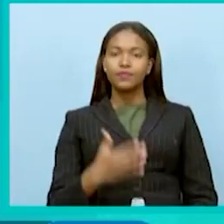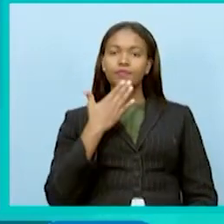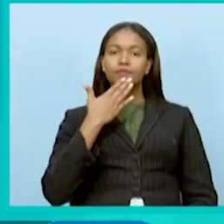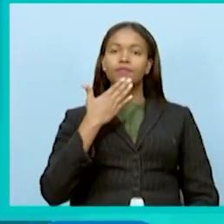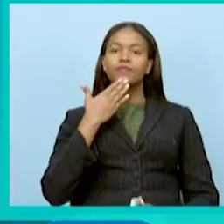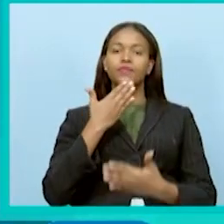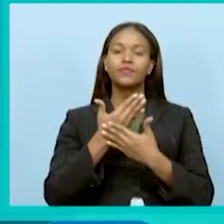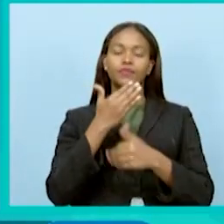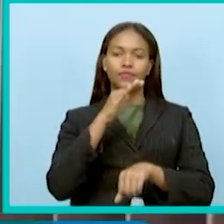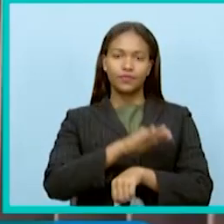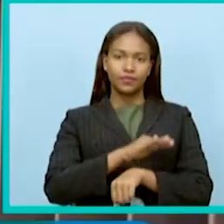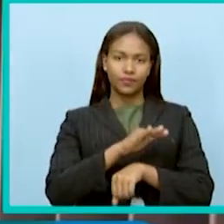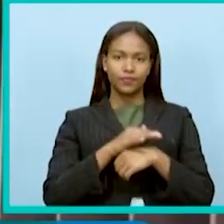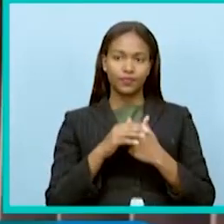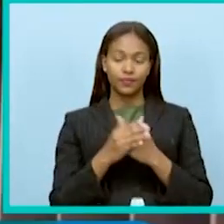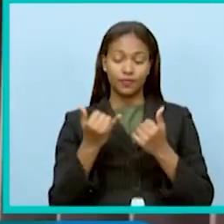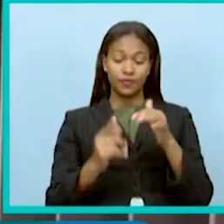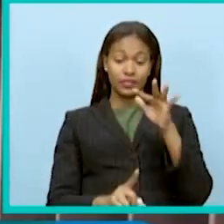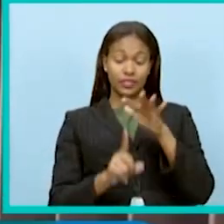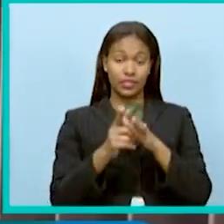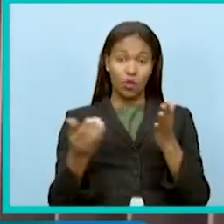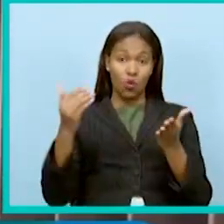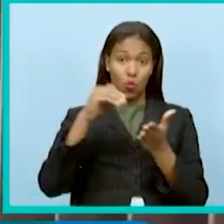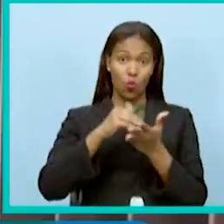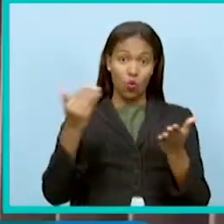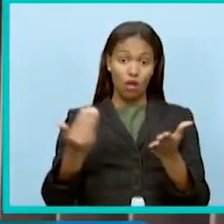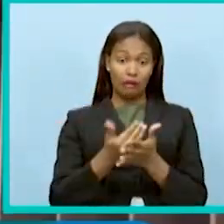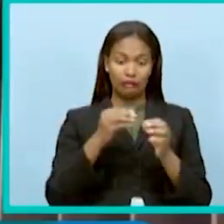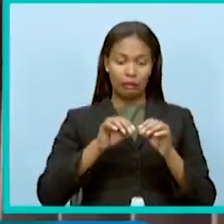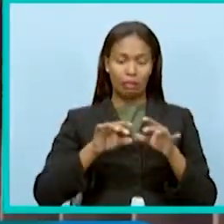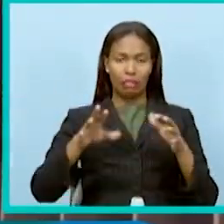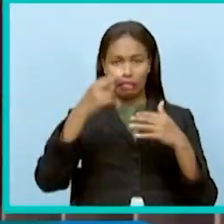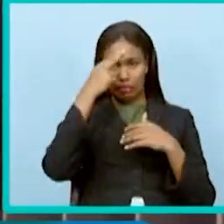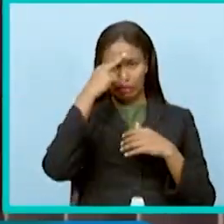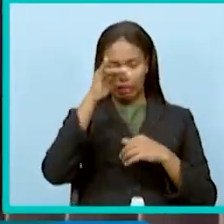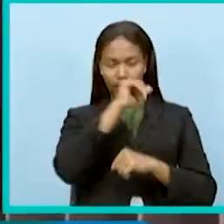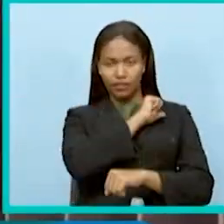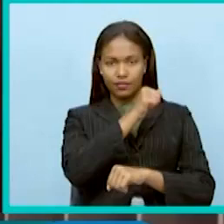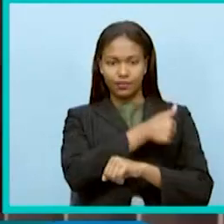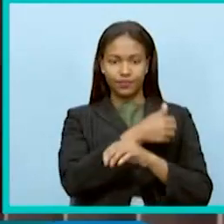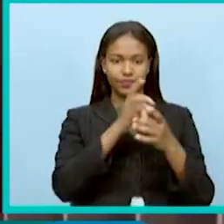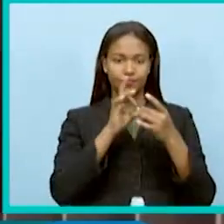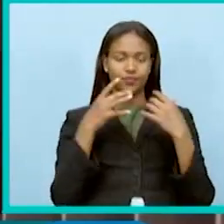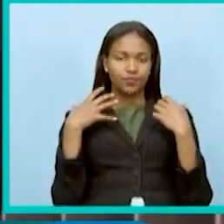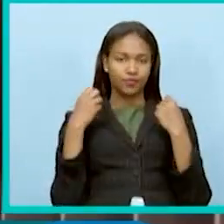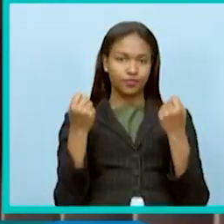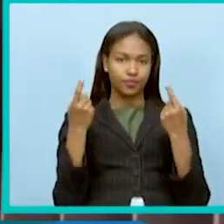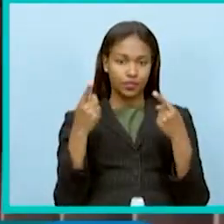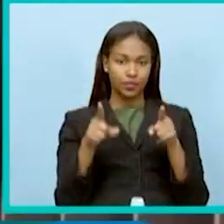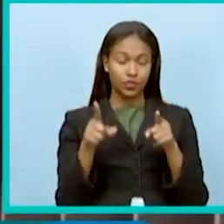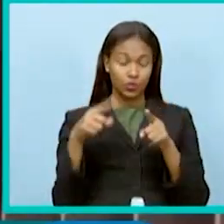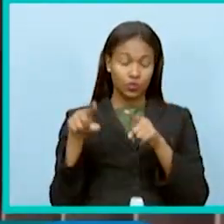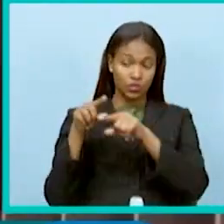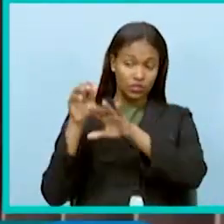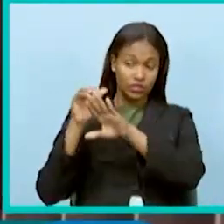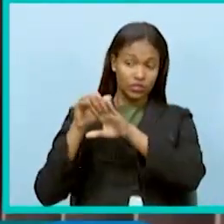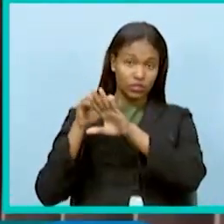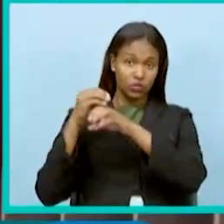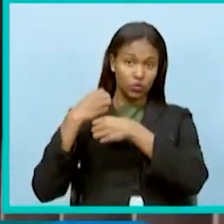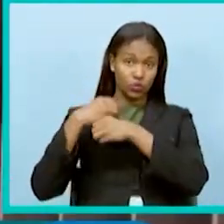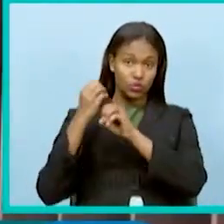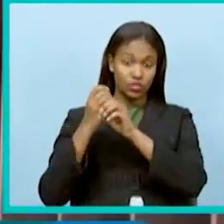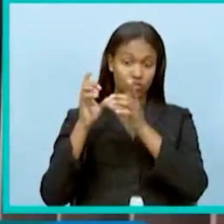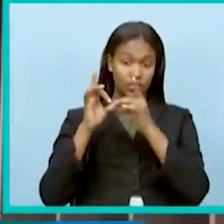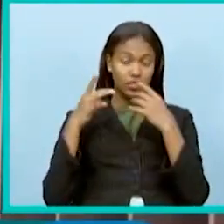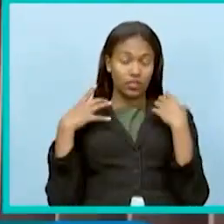tardes. Efectivamente, ante este nuevo brote de cólera que azota Haití, las autoridades sanitarias, tras consultar con la Organización Panamericana